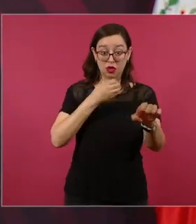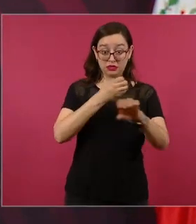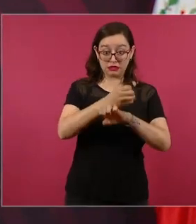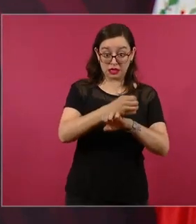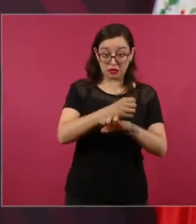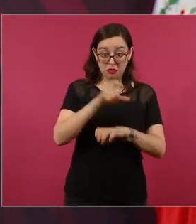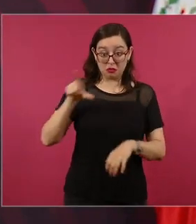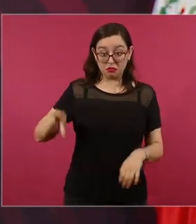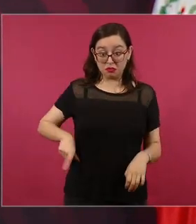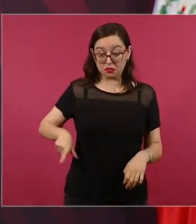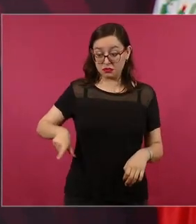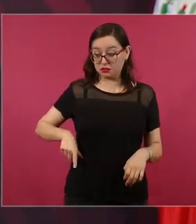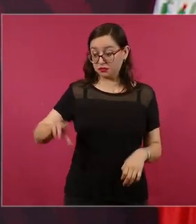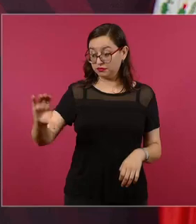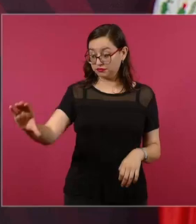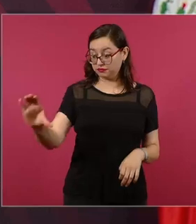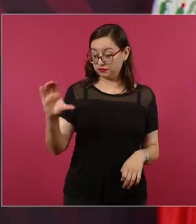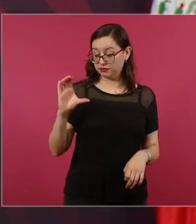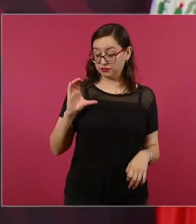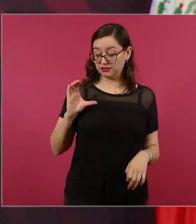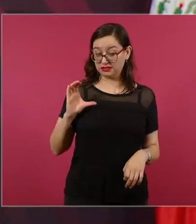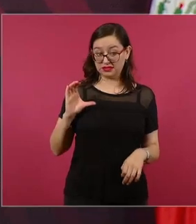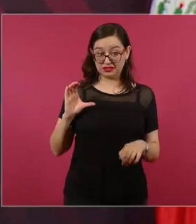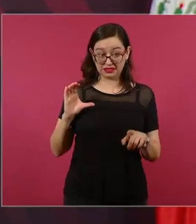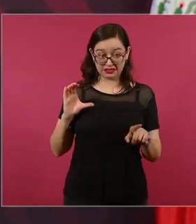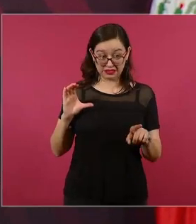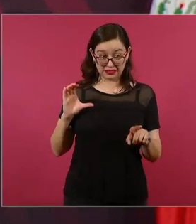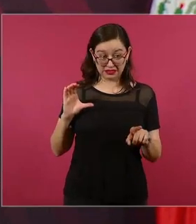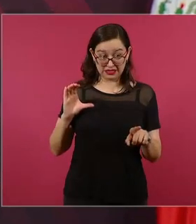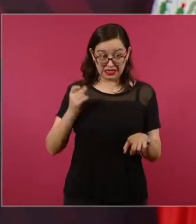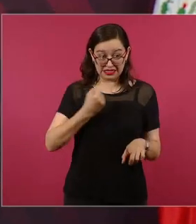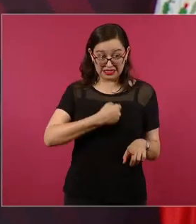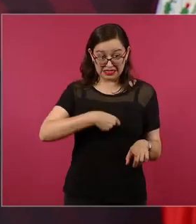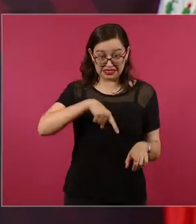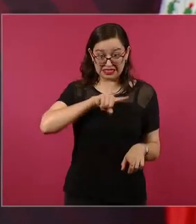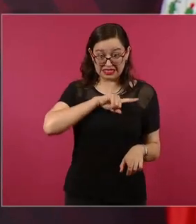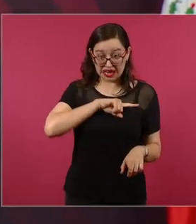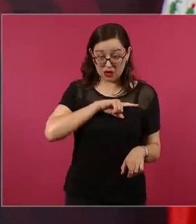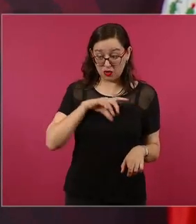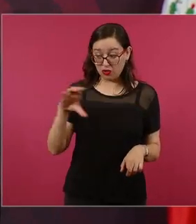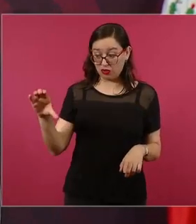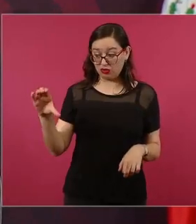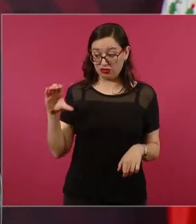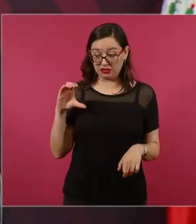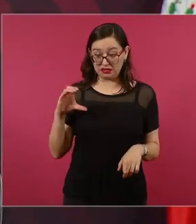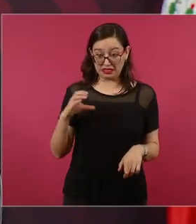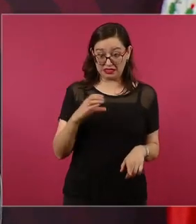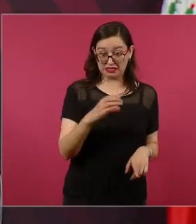y era un desastre el sector salud a nivel nacional.